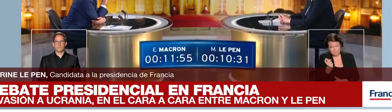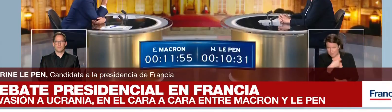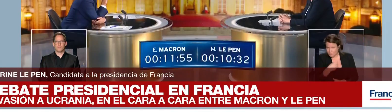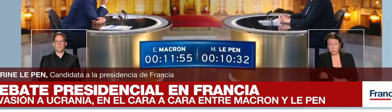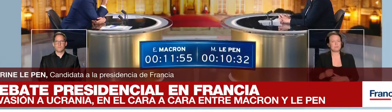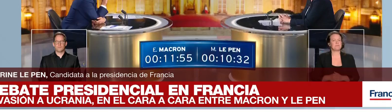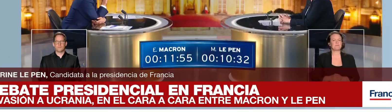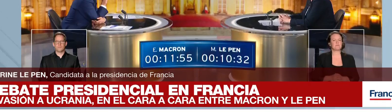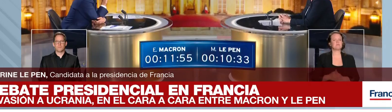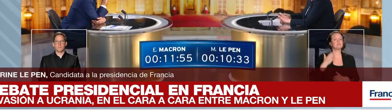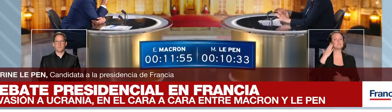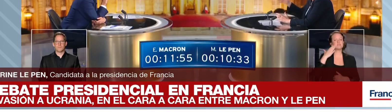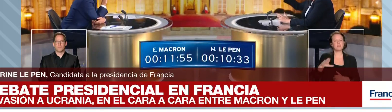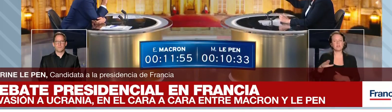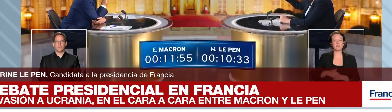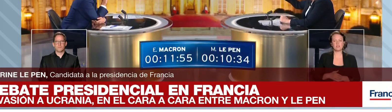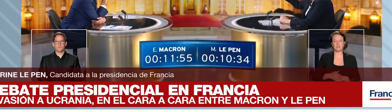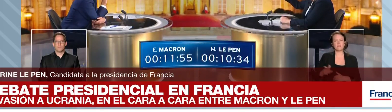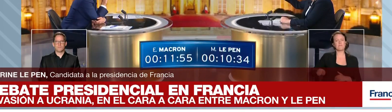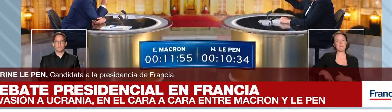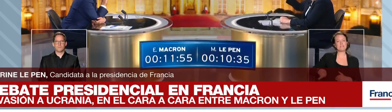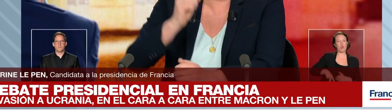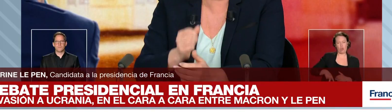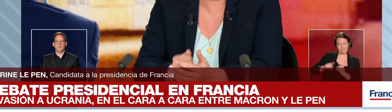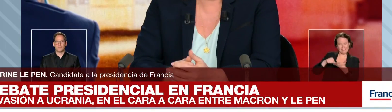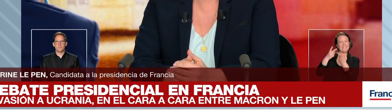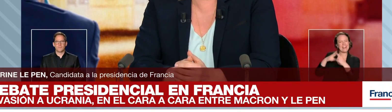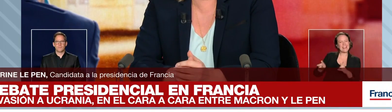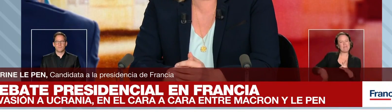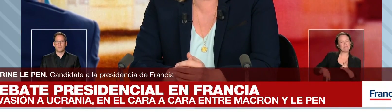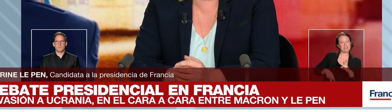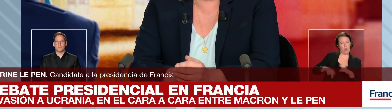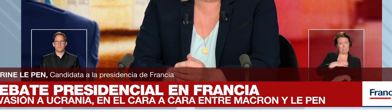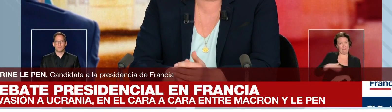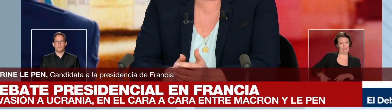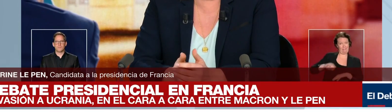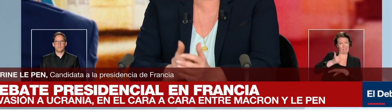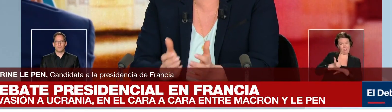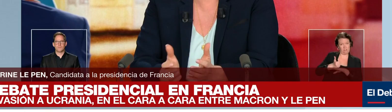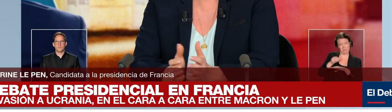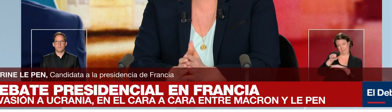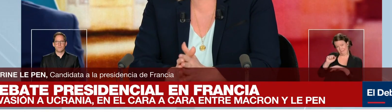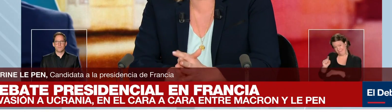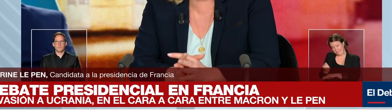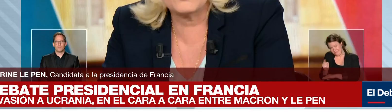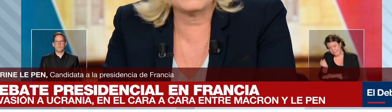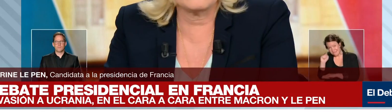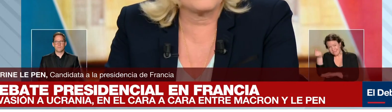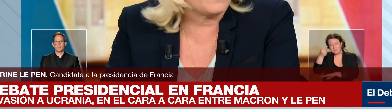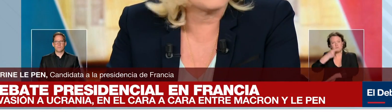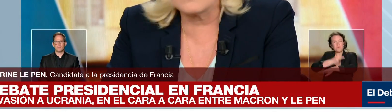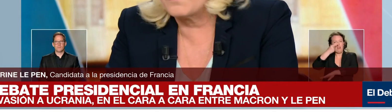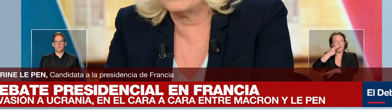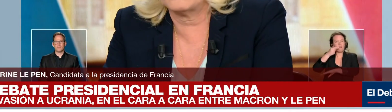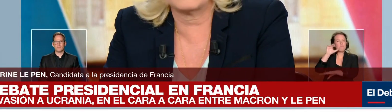supuesto. Como ustedes saben, el alcalde de Perpignan fue hasta la frontera de Polonia